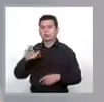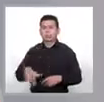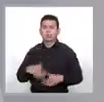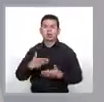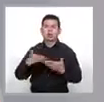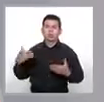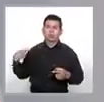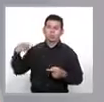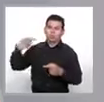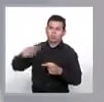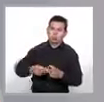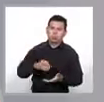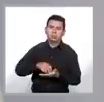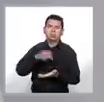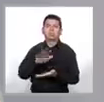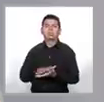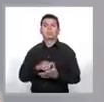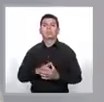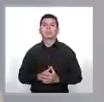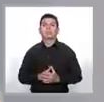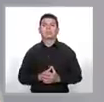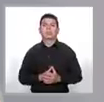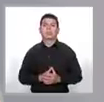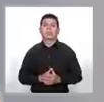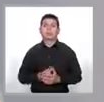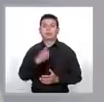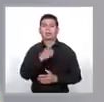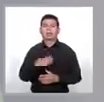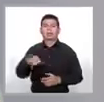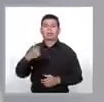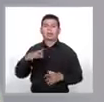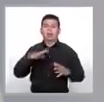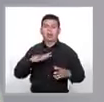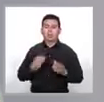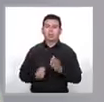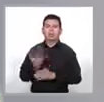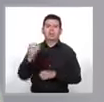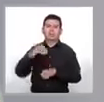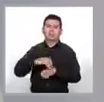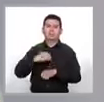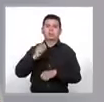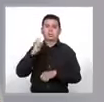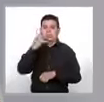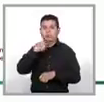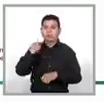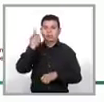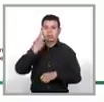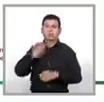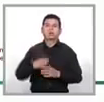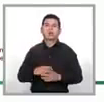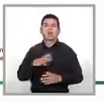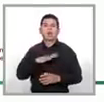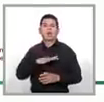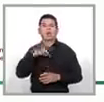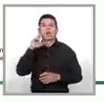esta jornada. Del total de los 111 casos nuevos reportados para este día, observamos que